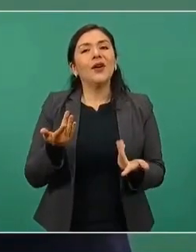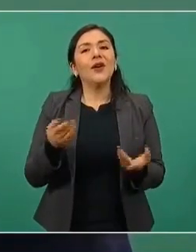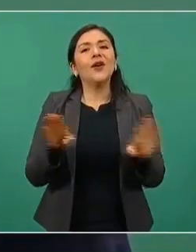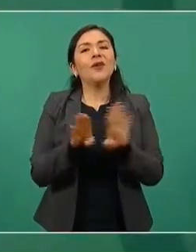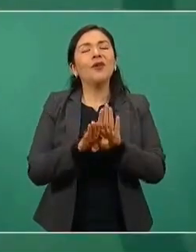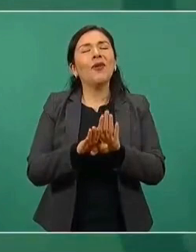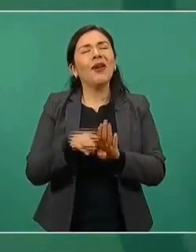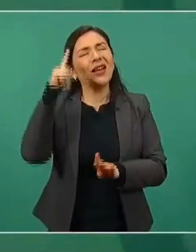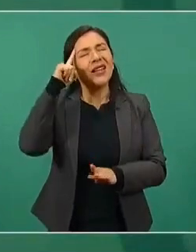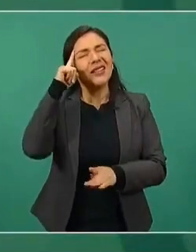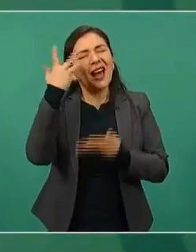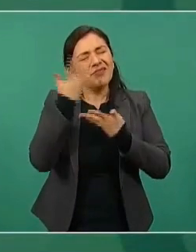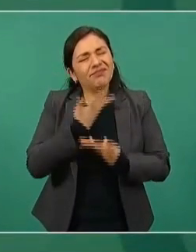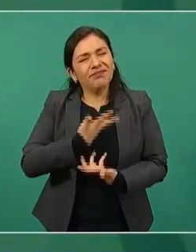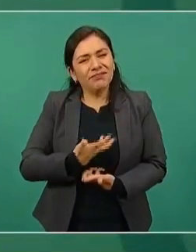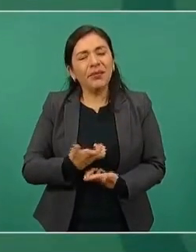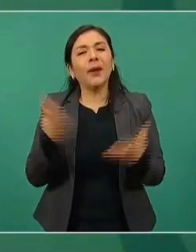atemperar